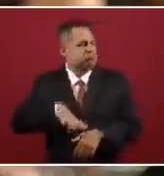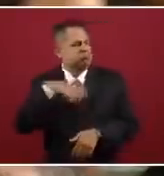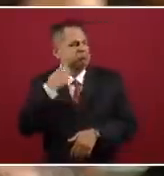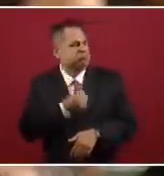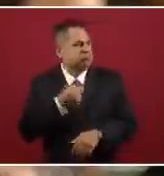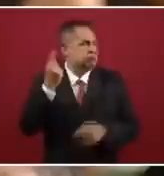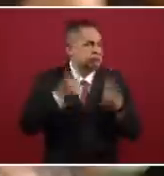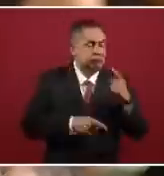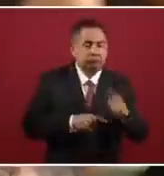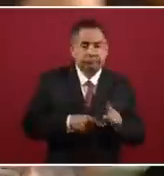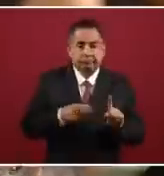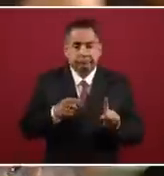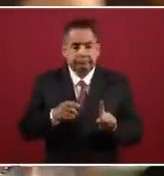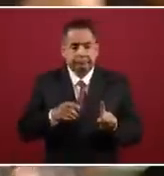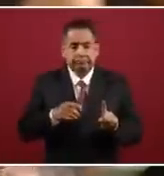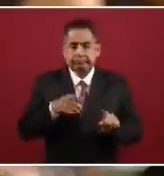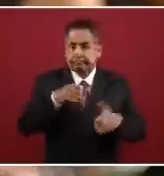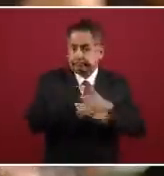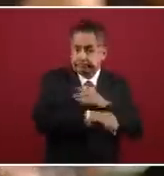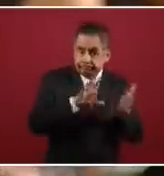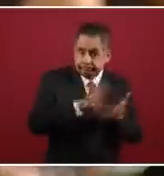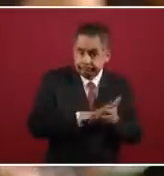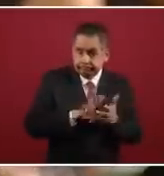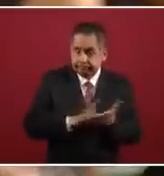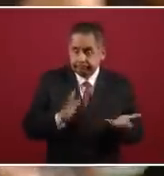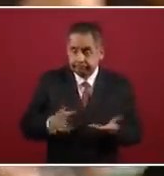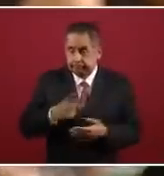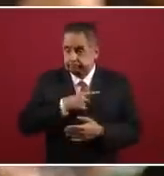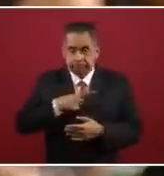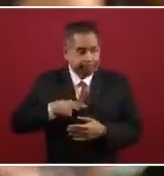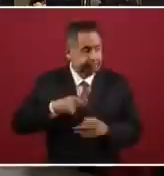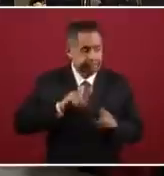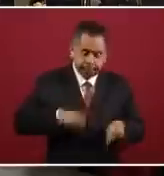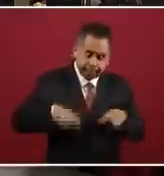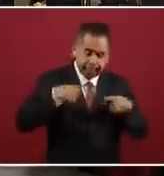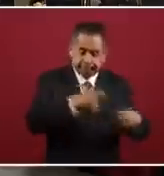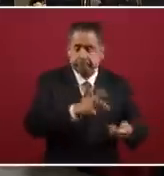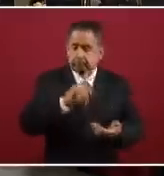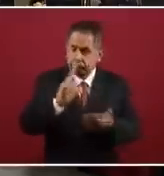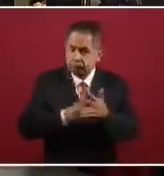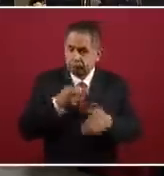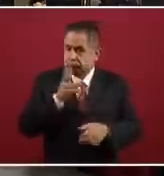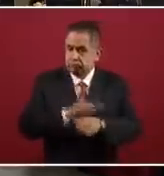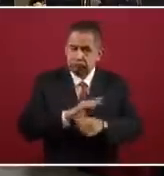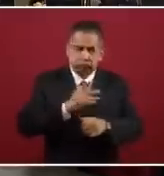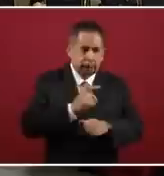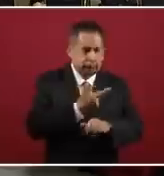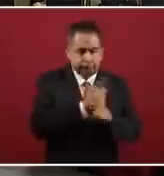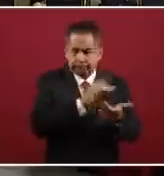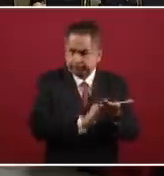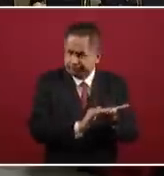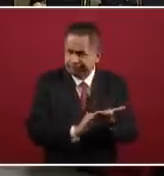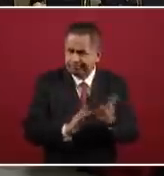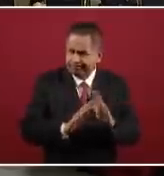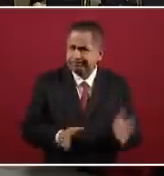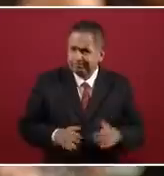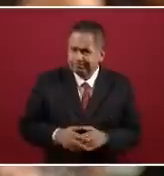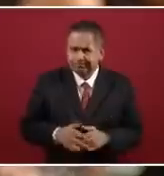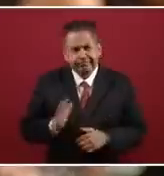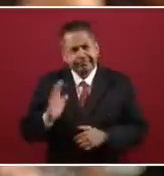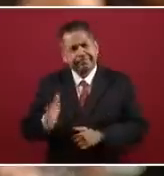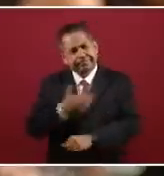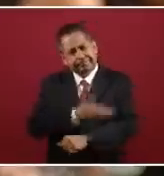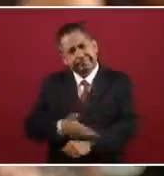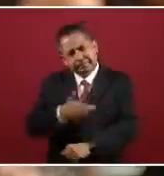se le sean devueltos todos sus derechos castrenses. Decirle, presidente, que luego de una serie de